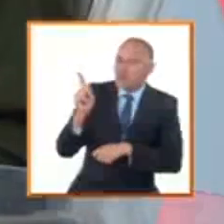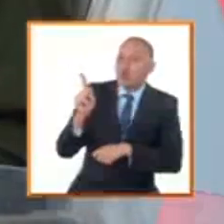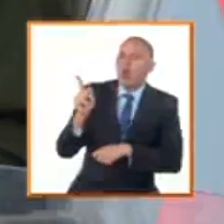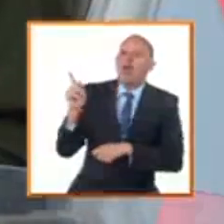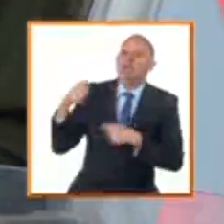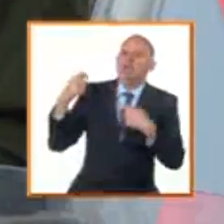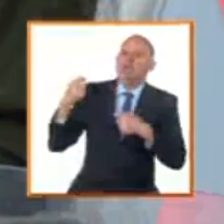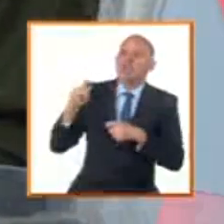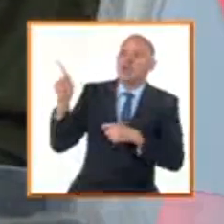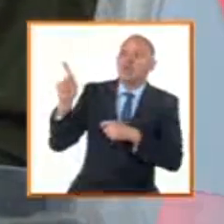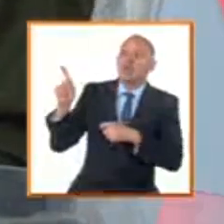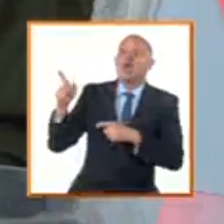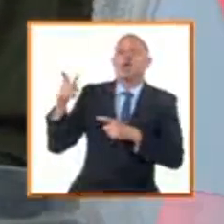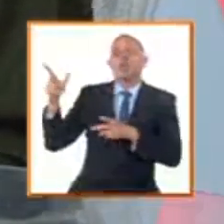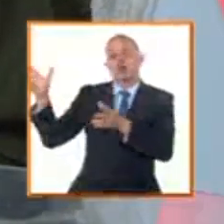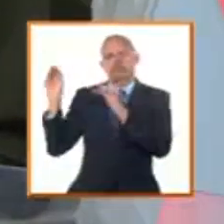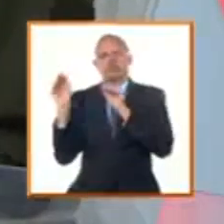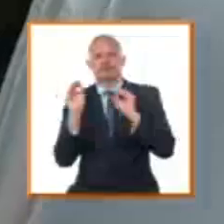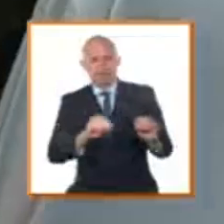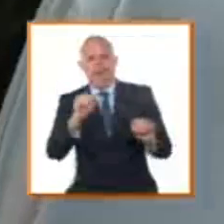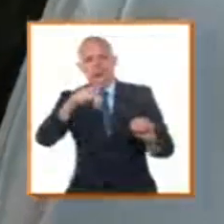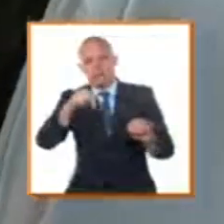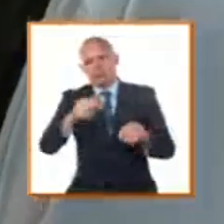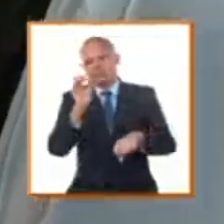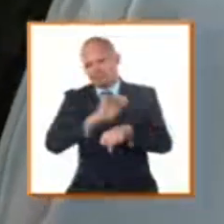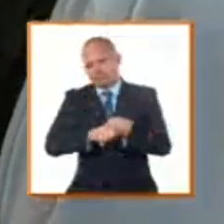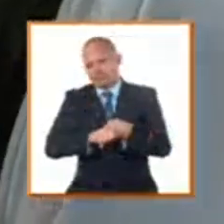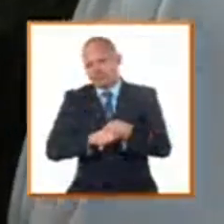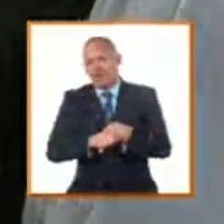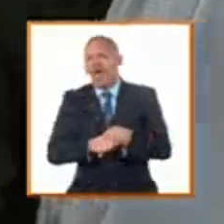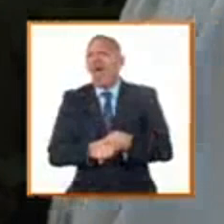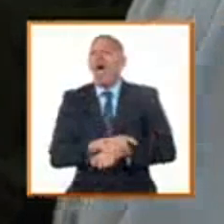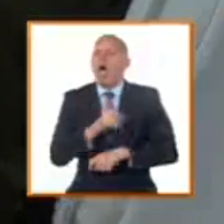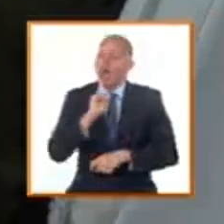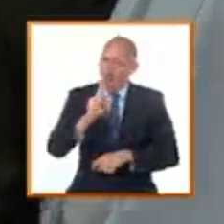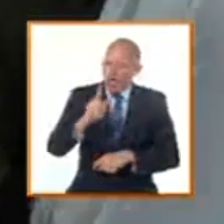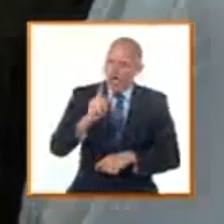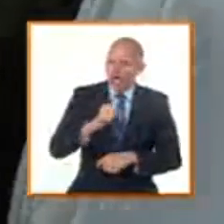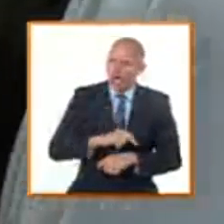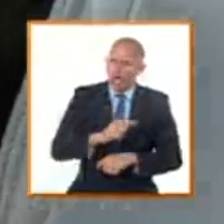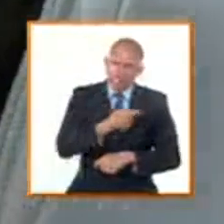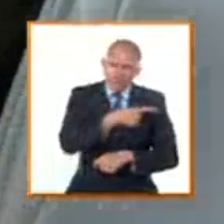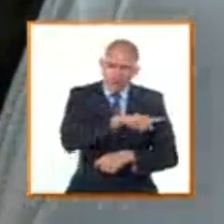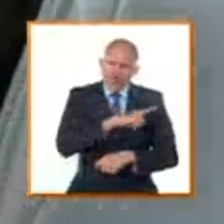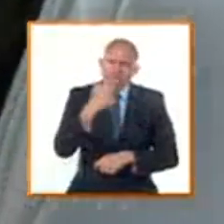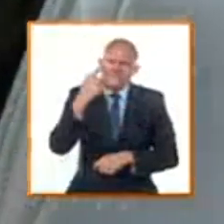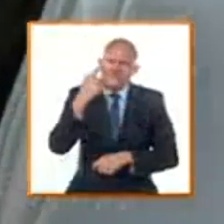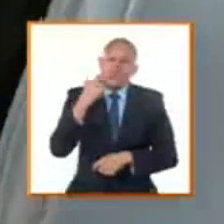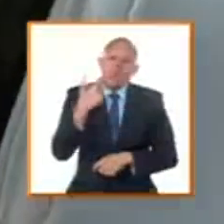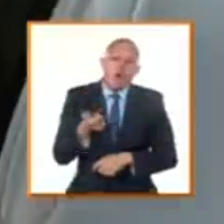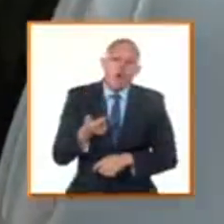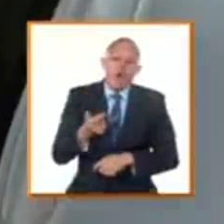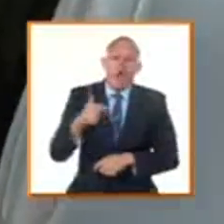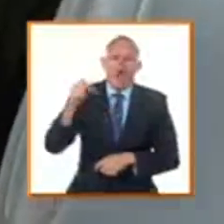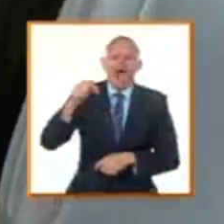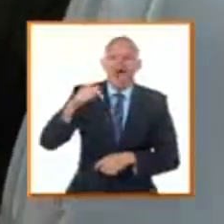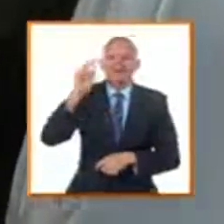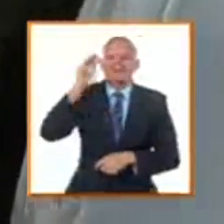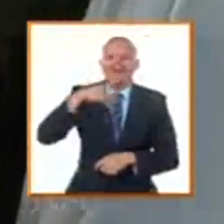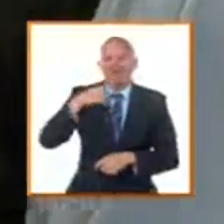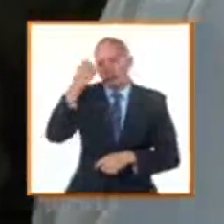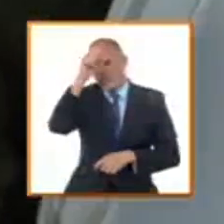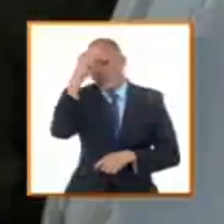contaminar la sociedad cubana. Recientemente vimos un capítulo de Día y Noche que hablaba precisamente de una operación de tráfico en la que intervenía un cubano residente en Estados